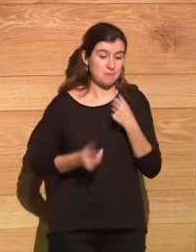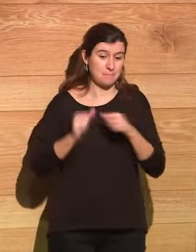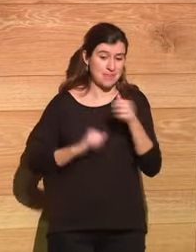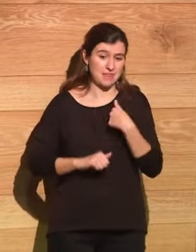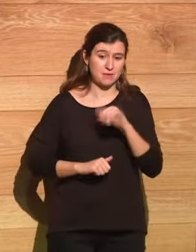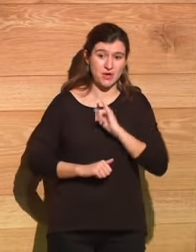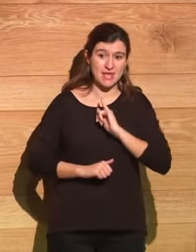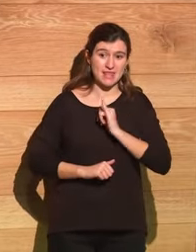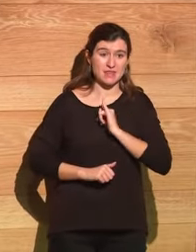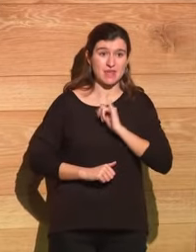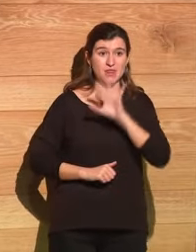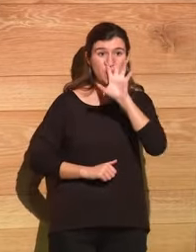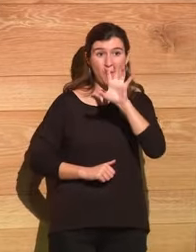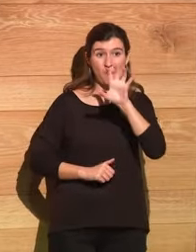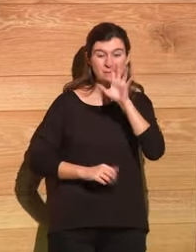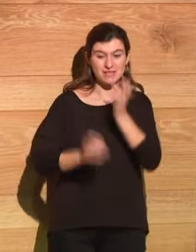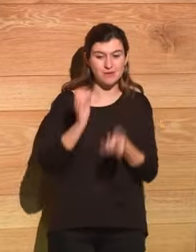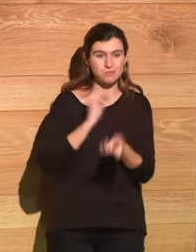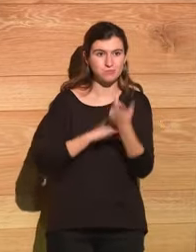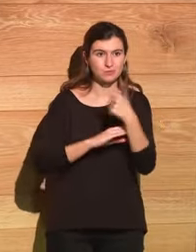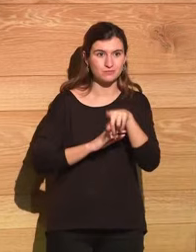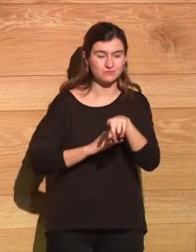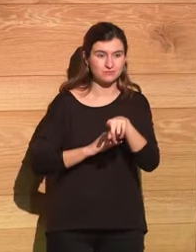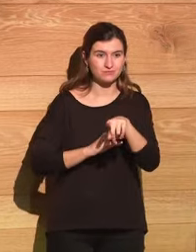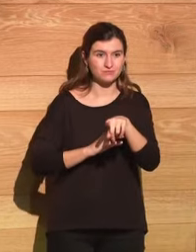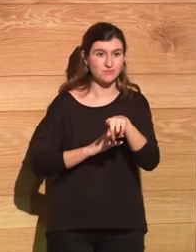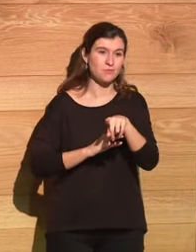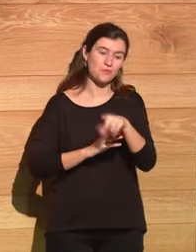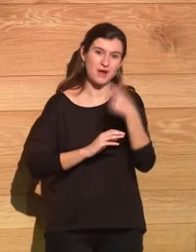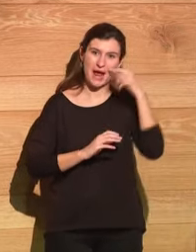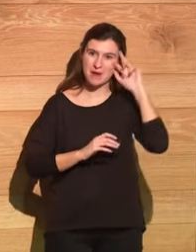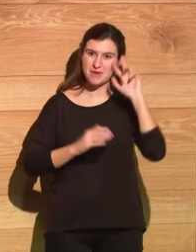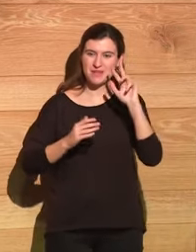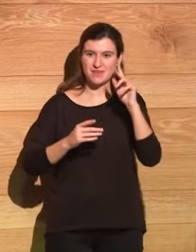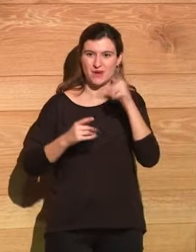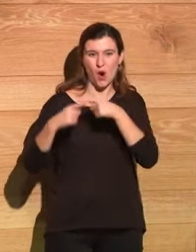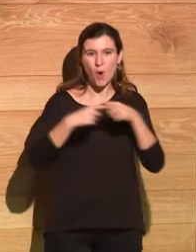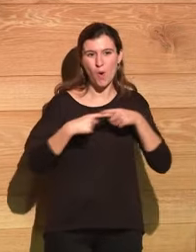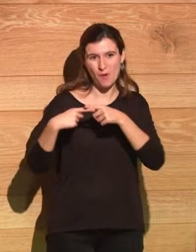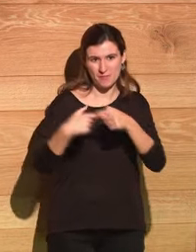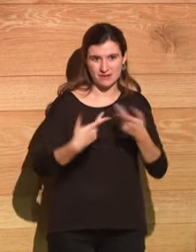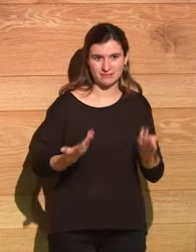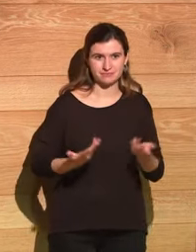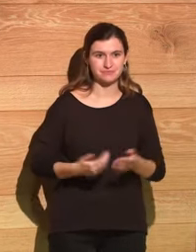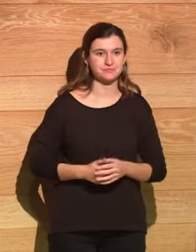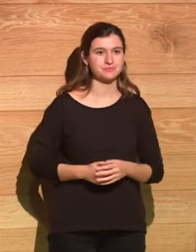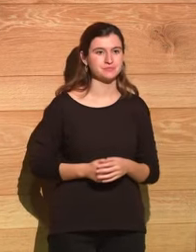país, cuando todos estamos convencidos de que estamos compartiendo las mismas experiencias.